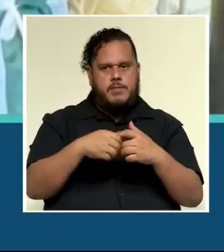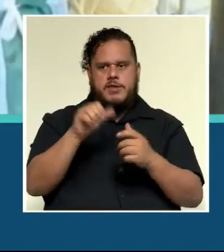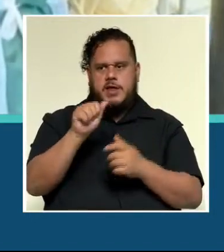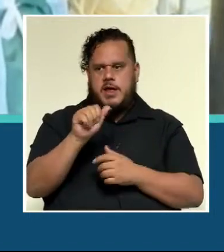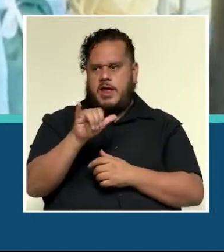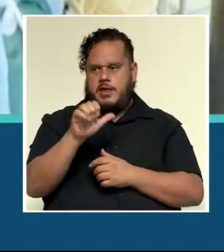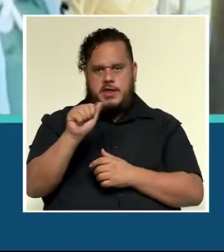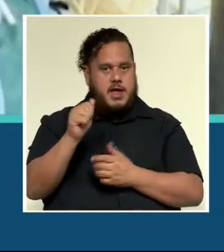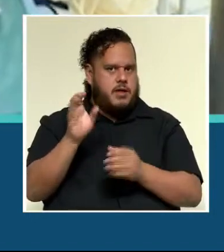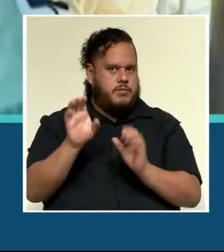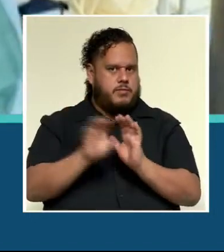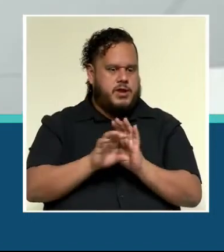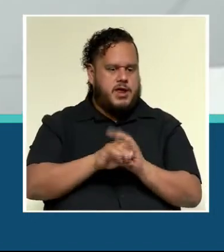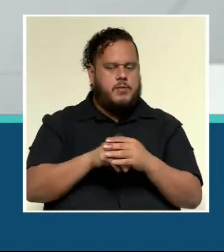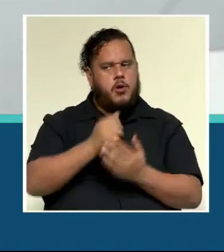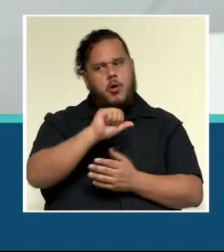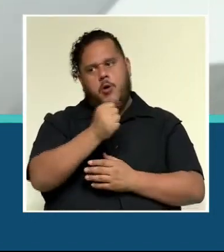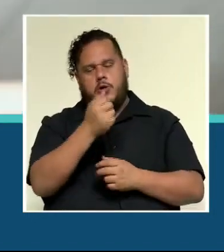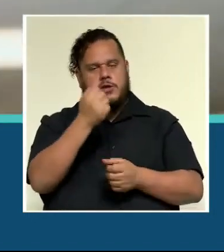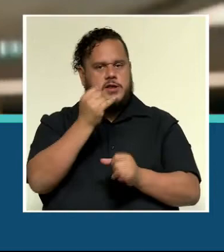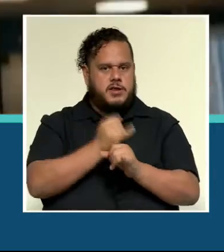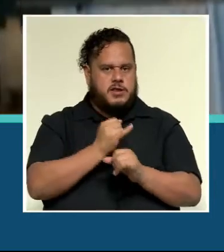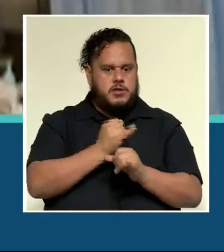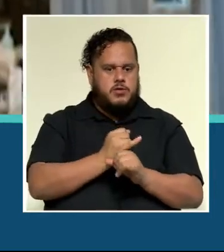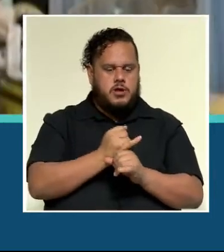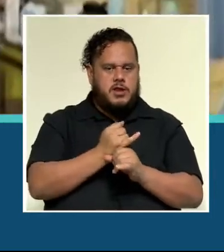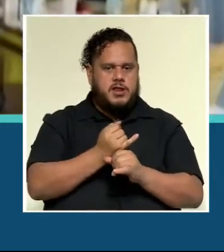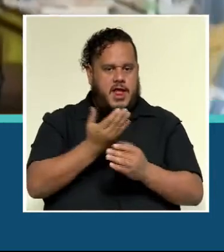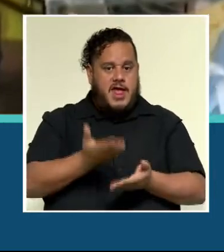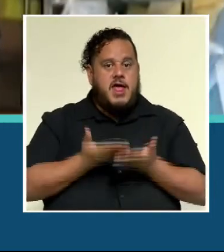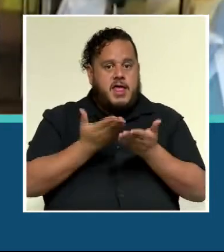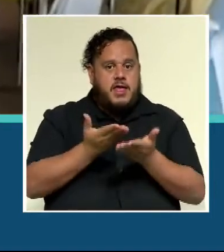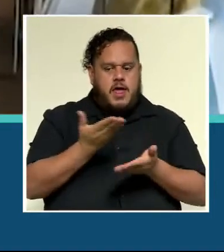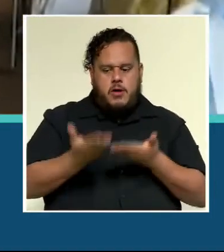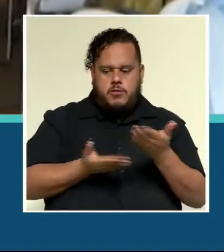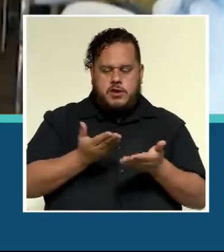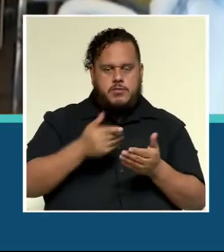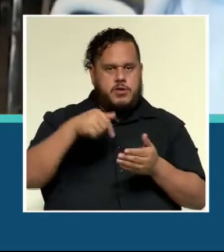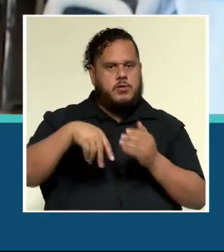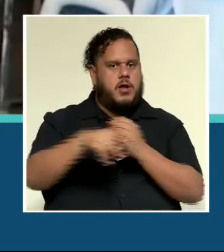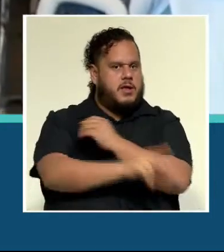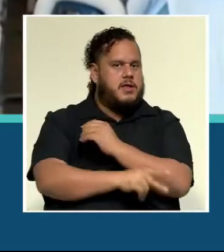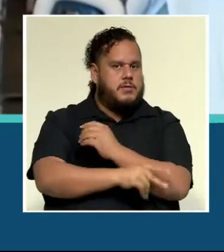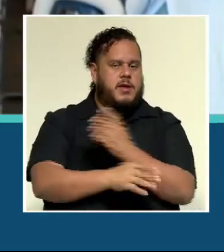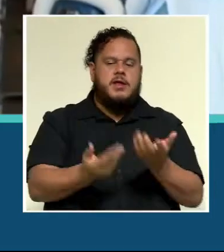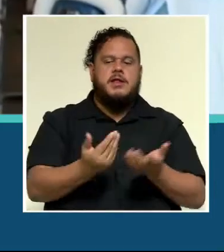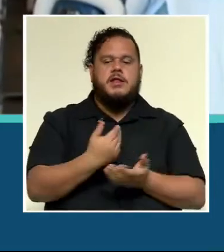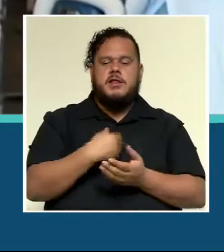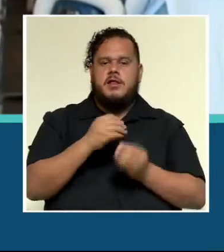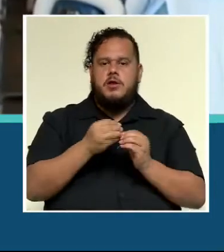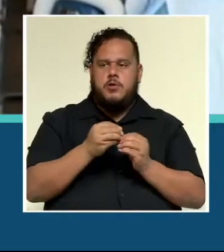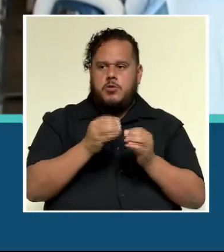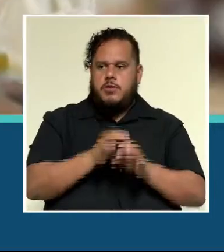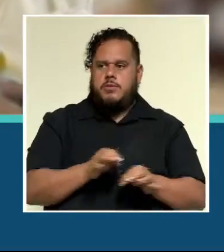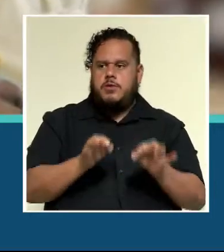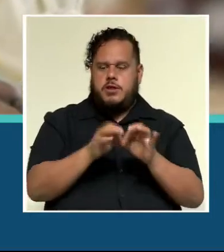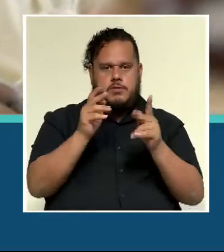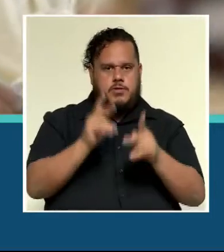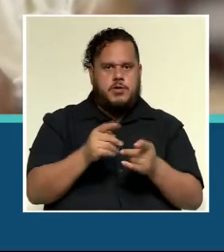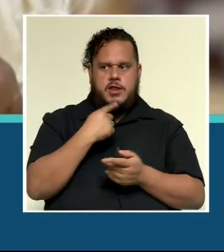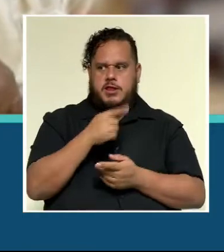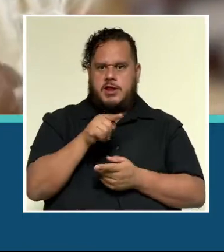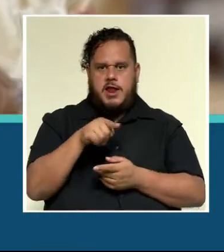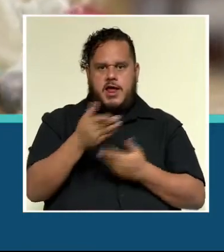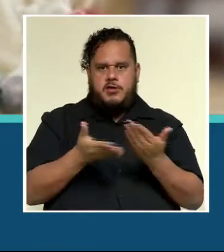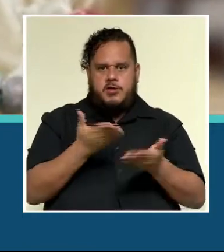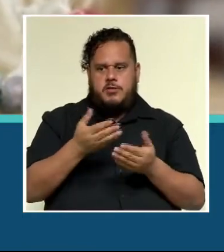por ejemplo, o sea, de otras instituciones que brindan un servicio al país, en el cual una cantidad importante de personas recibe estos servicios todos